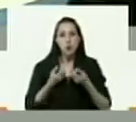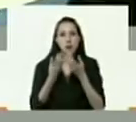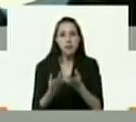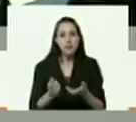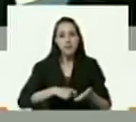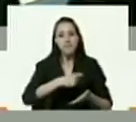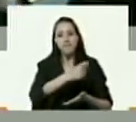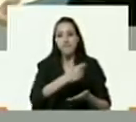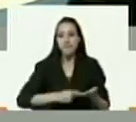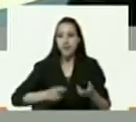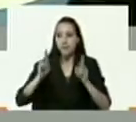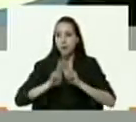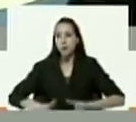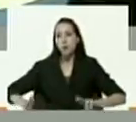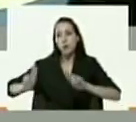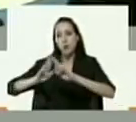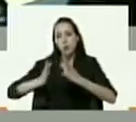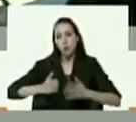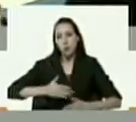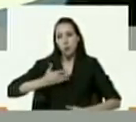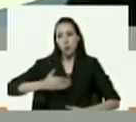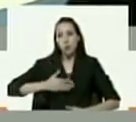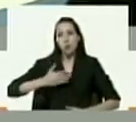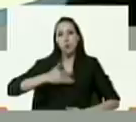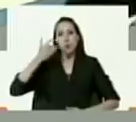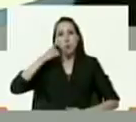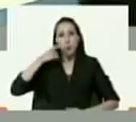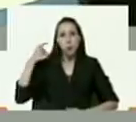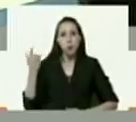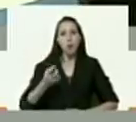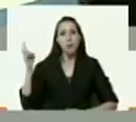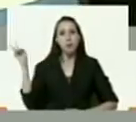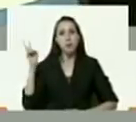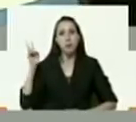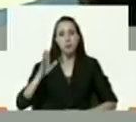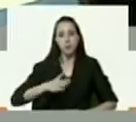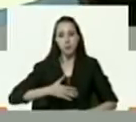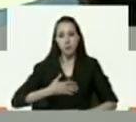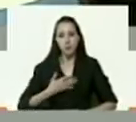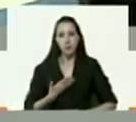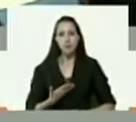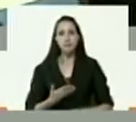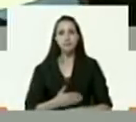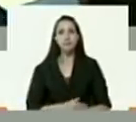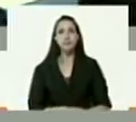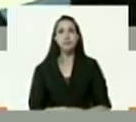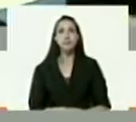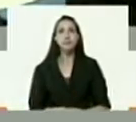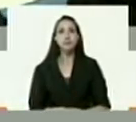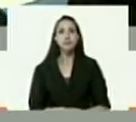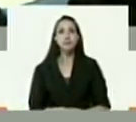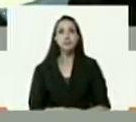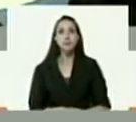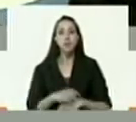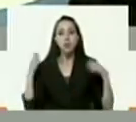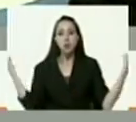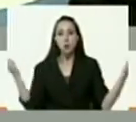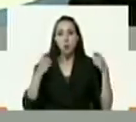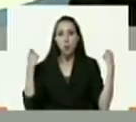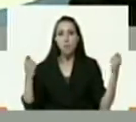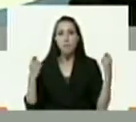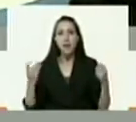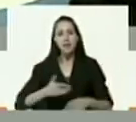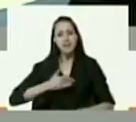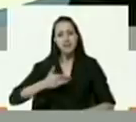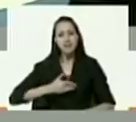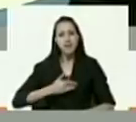firmas y ese sentir del pueblo venezolano, eso se irá trabajando con el tiempo. Pero es una campaña de sensibilización y